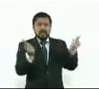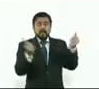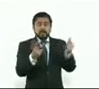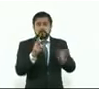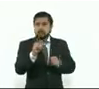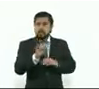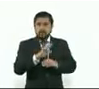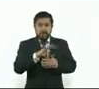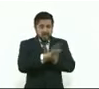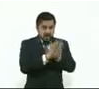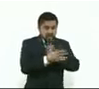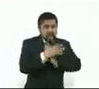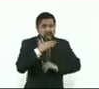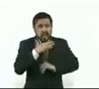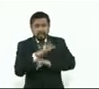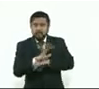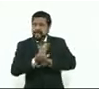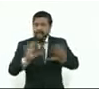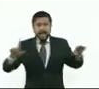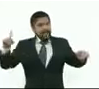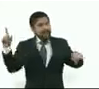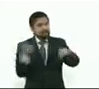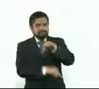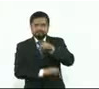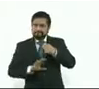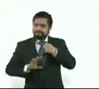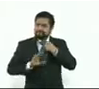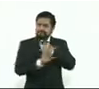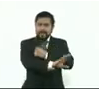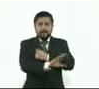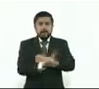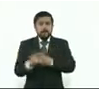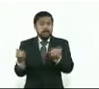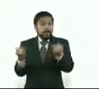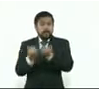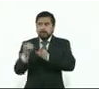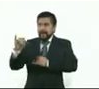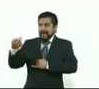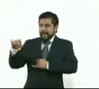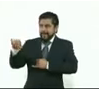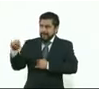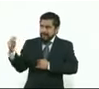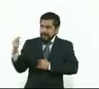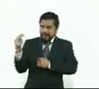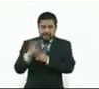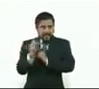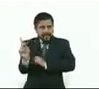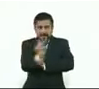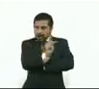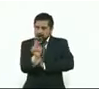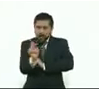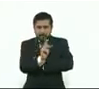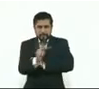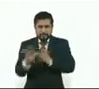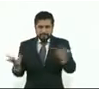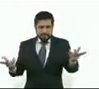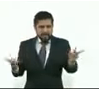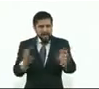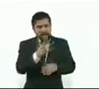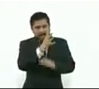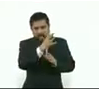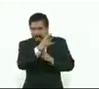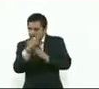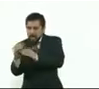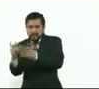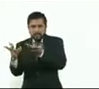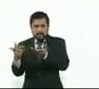corrupción, pues de esa manera debe actuar el Instituto Nacional Electoral, disminuyendo los gastos, los costos, que estén acorde